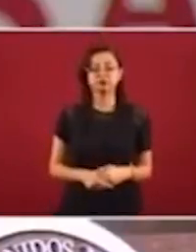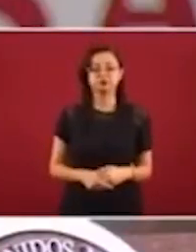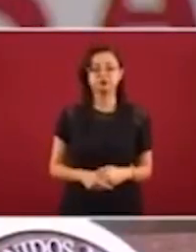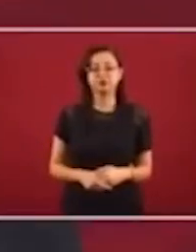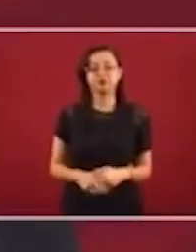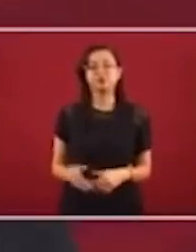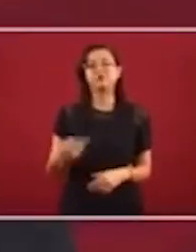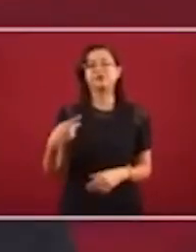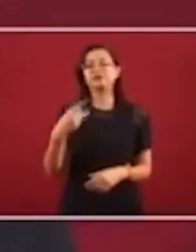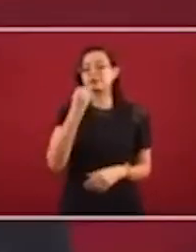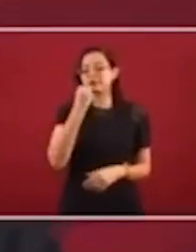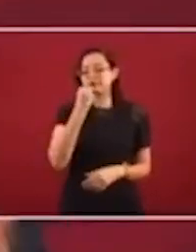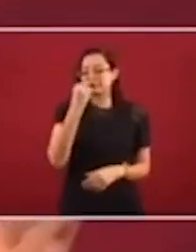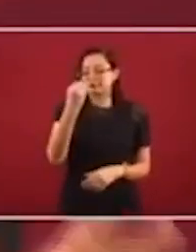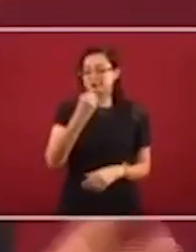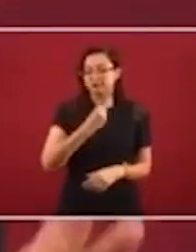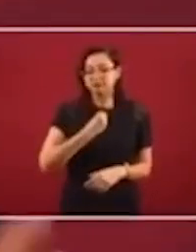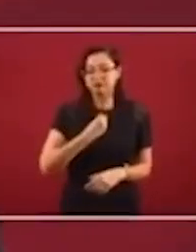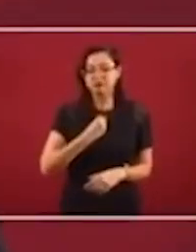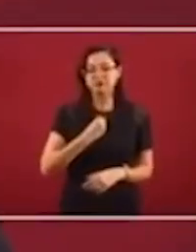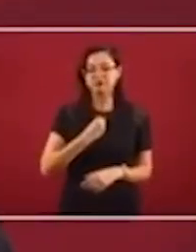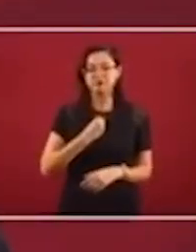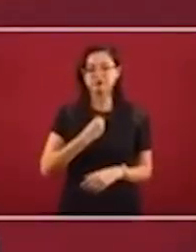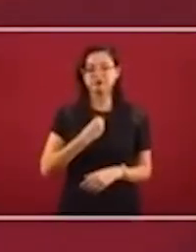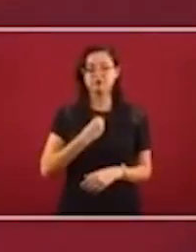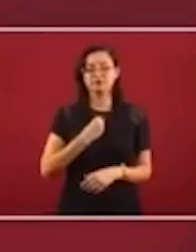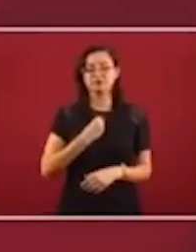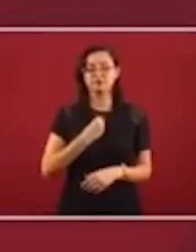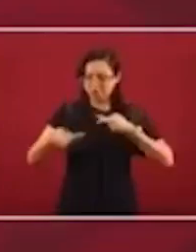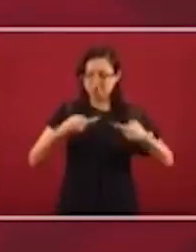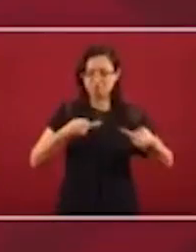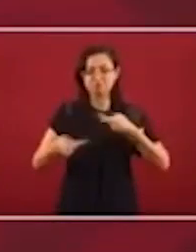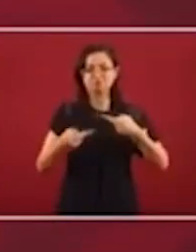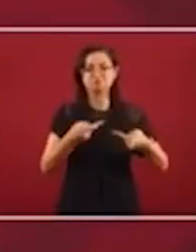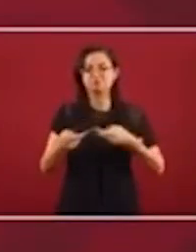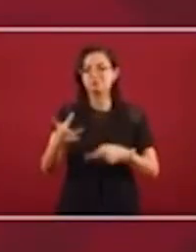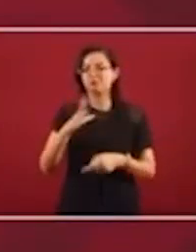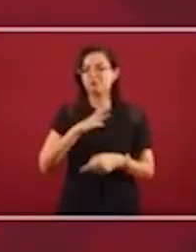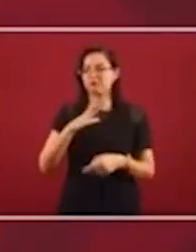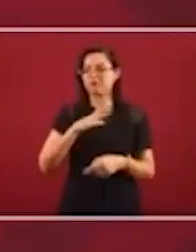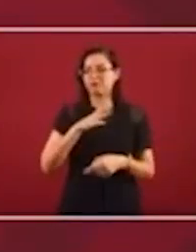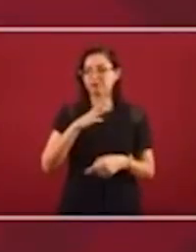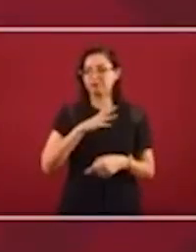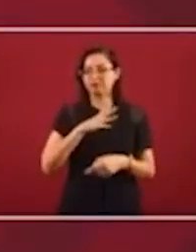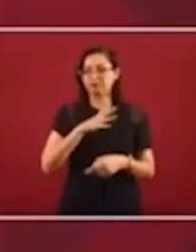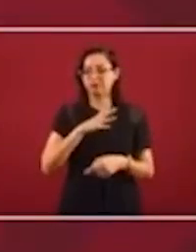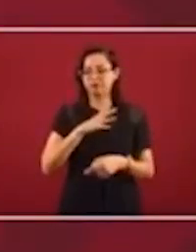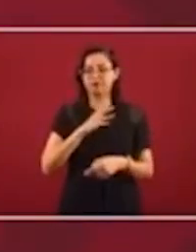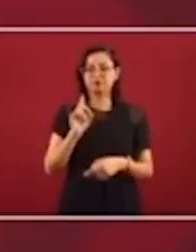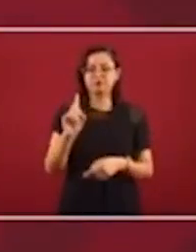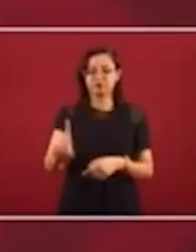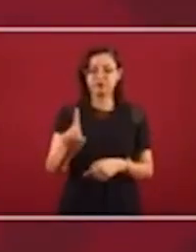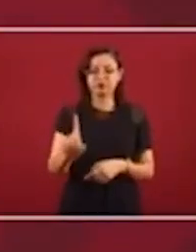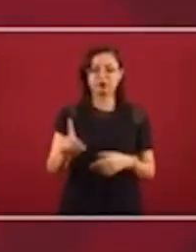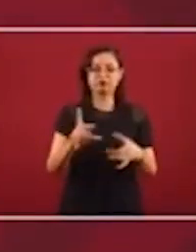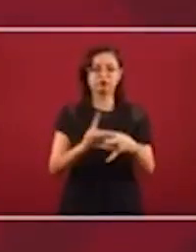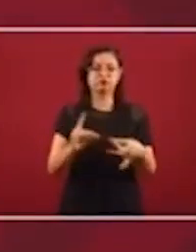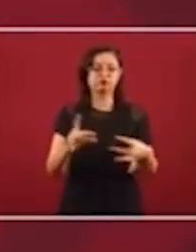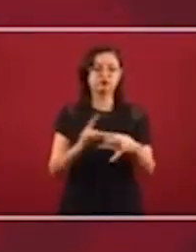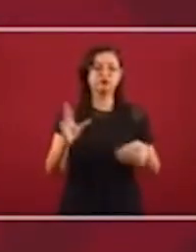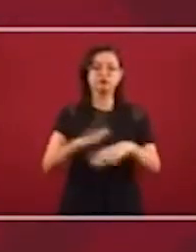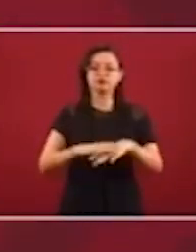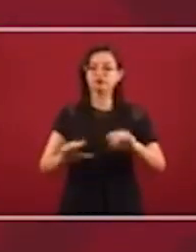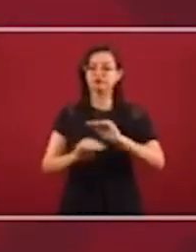eso, que nosotros ya tenemos un plan que voy a explicar el domingo,